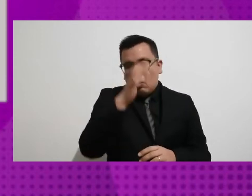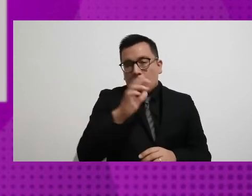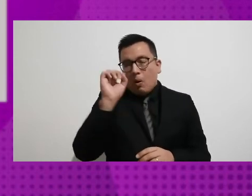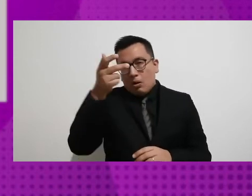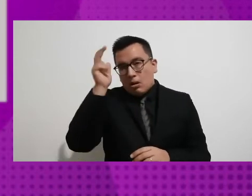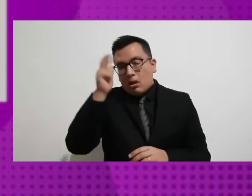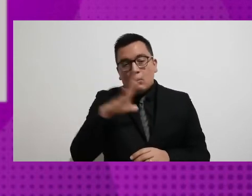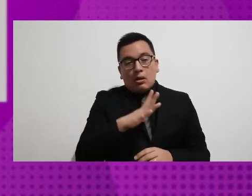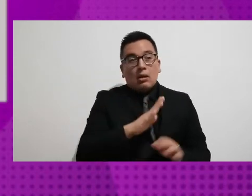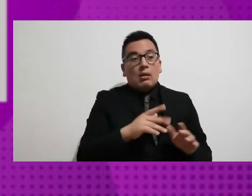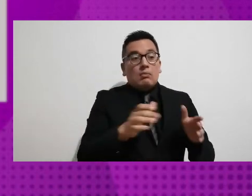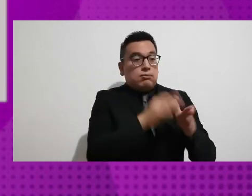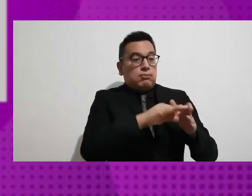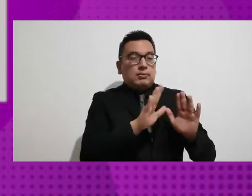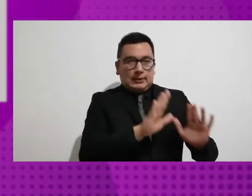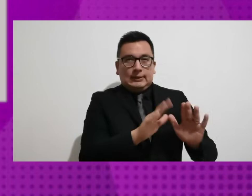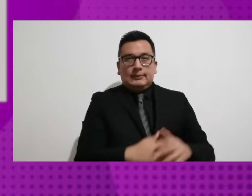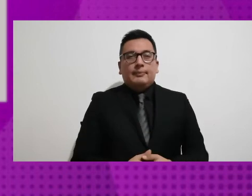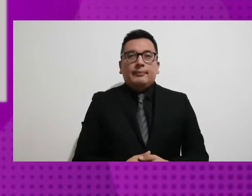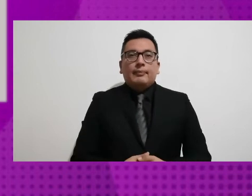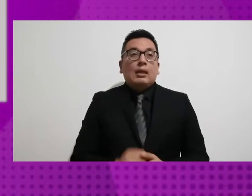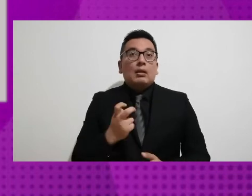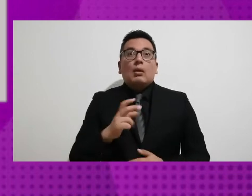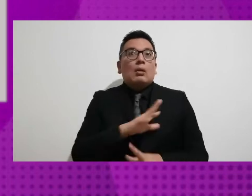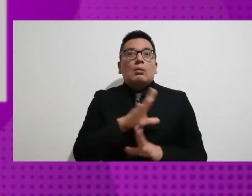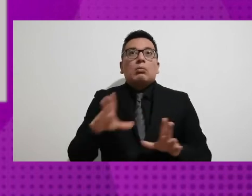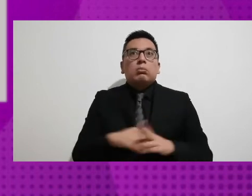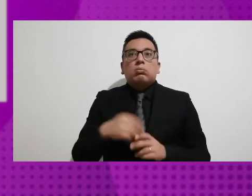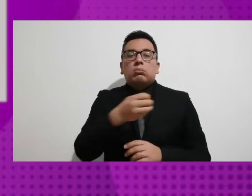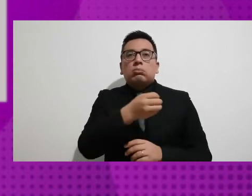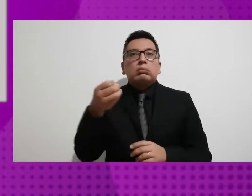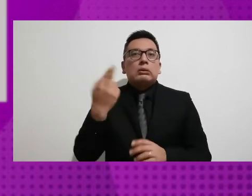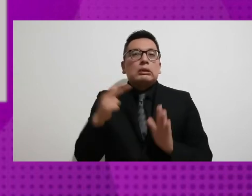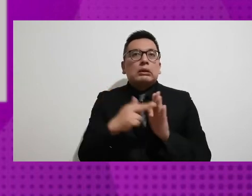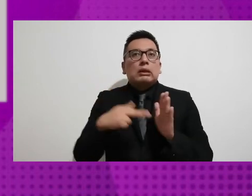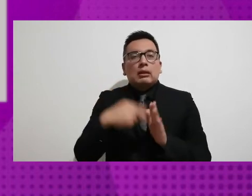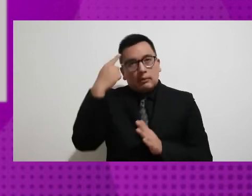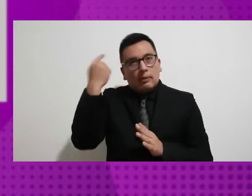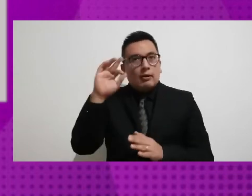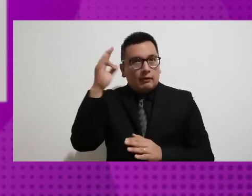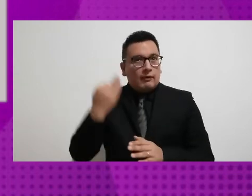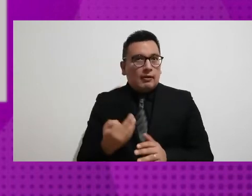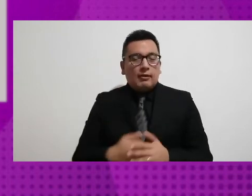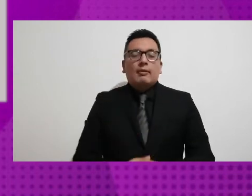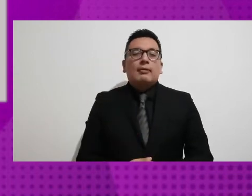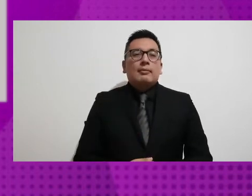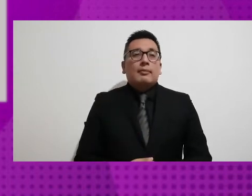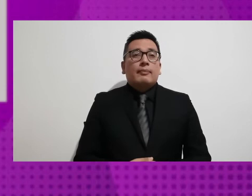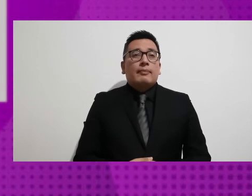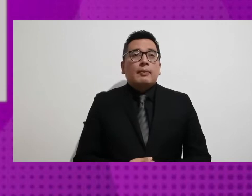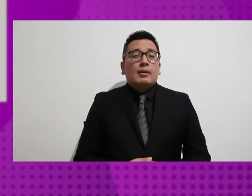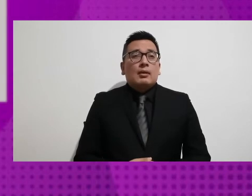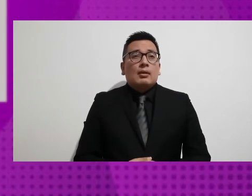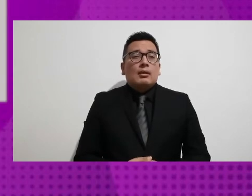consejera presidenta el año pasado. Todo ello a la luz del federalismo. Así, en este texto se